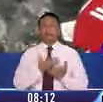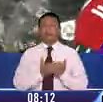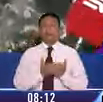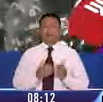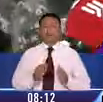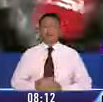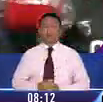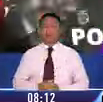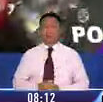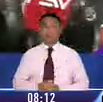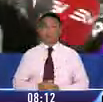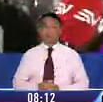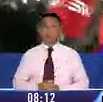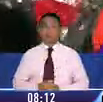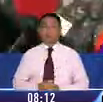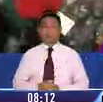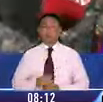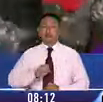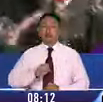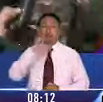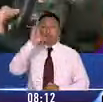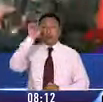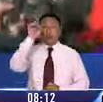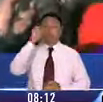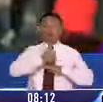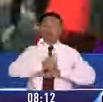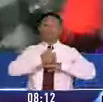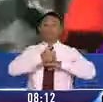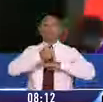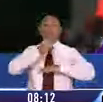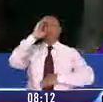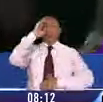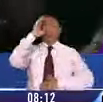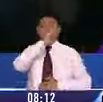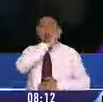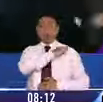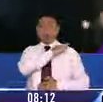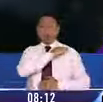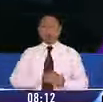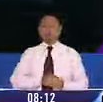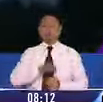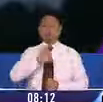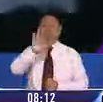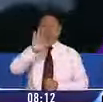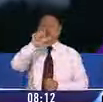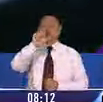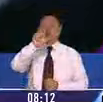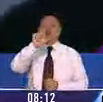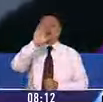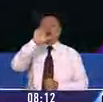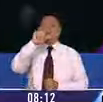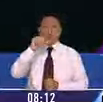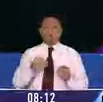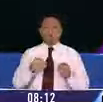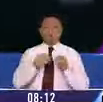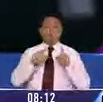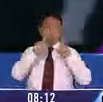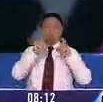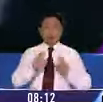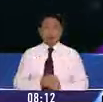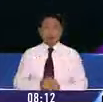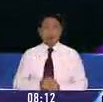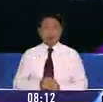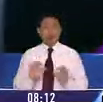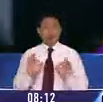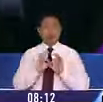Muchas gracias, son las declaraciones del comandante general Fausto Salinas, quien no ha permitido más preguntas por parte de los